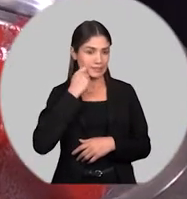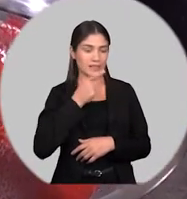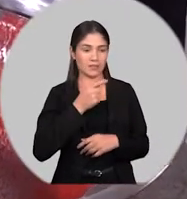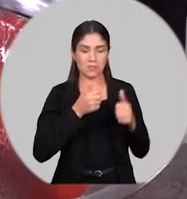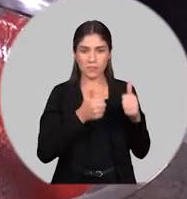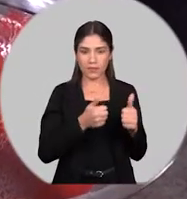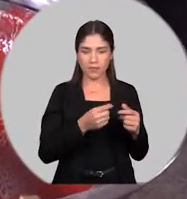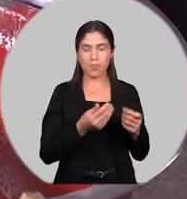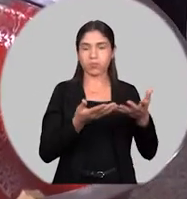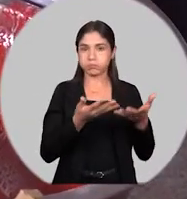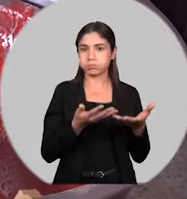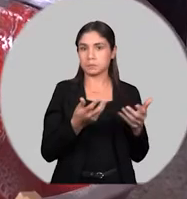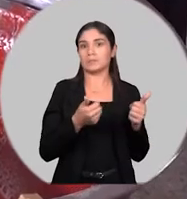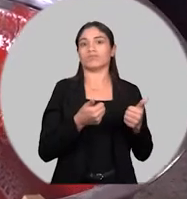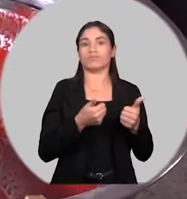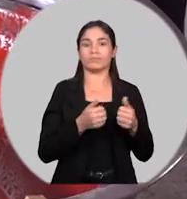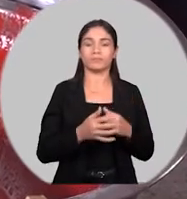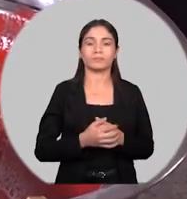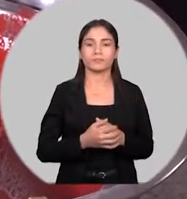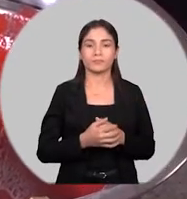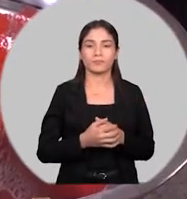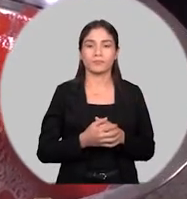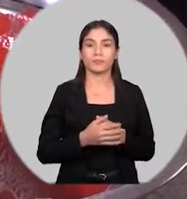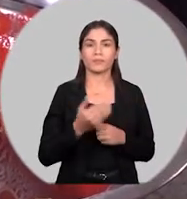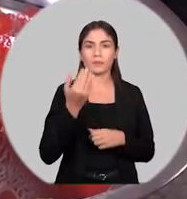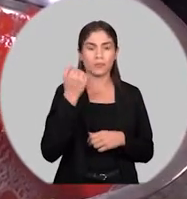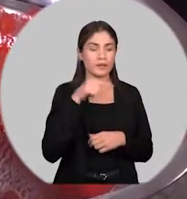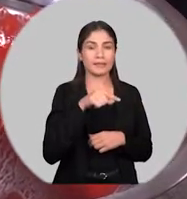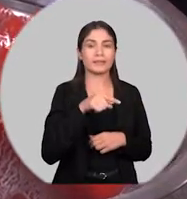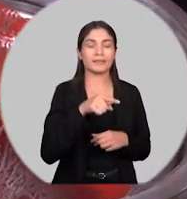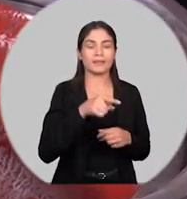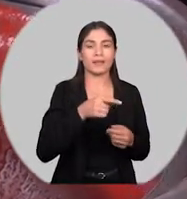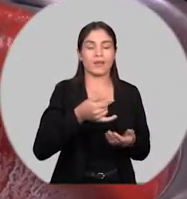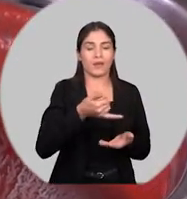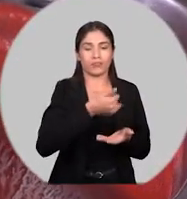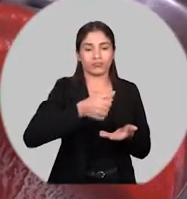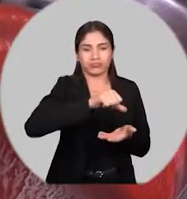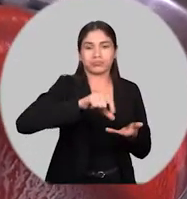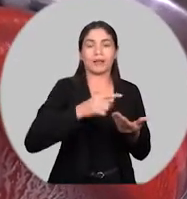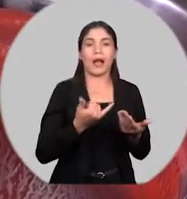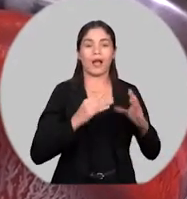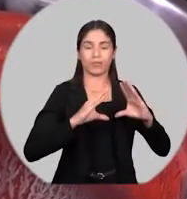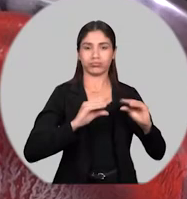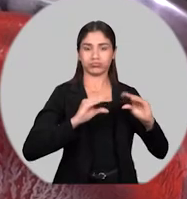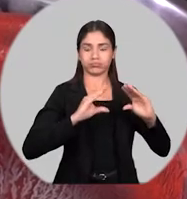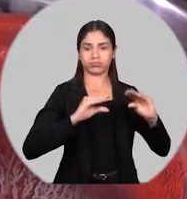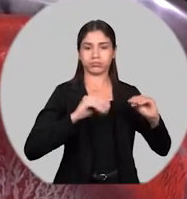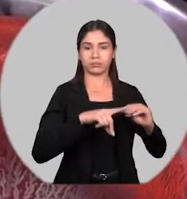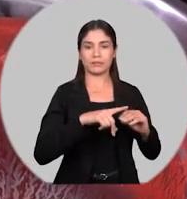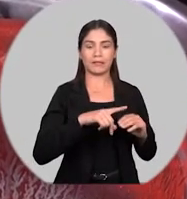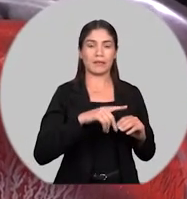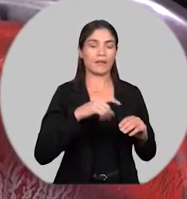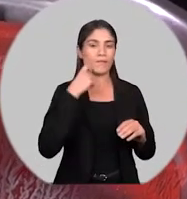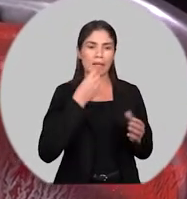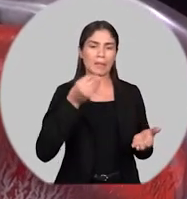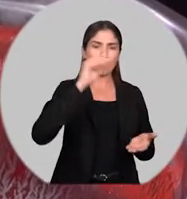se cortó, está livianita, porque es una masa bastante húmeda y esponjosa. Entonces, No